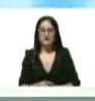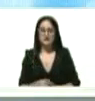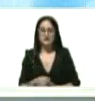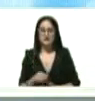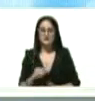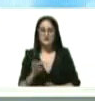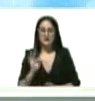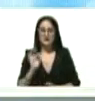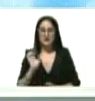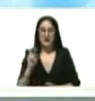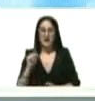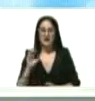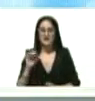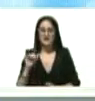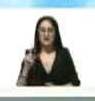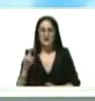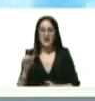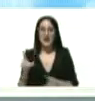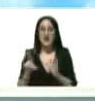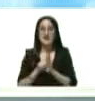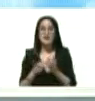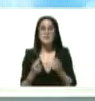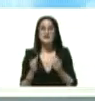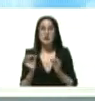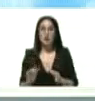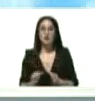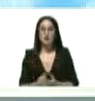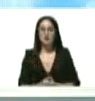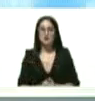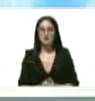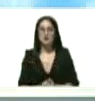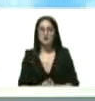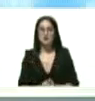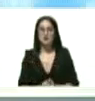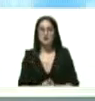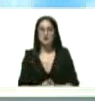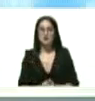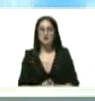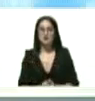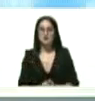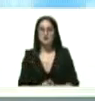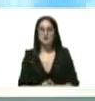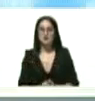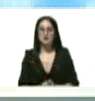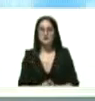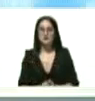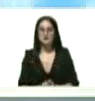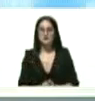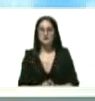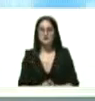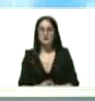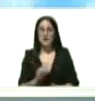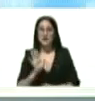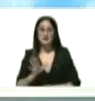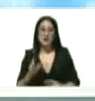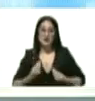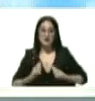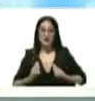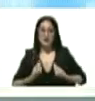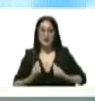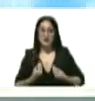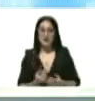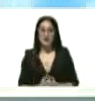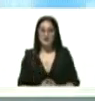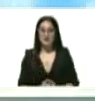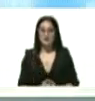fenecida ley de precios justos, fenecida en la realidad, en la práctica. Así es la vida. Y luego